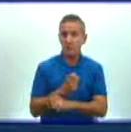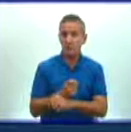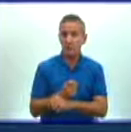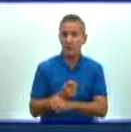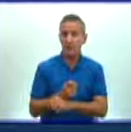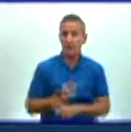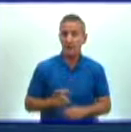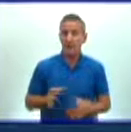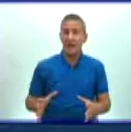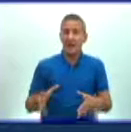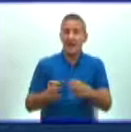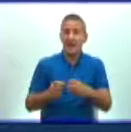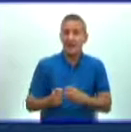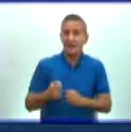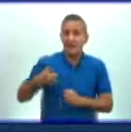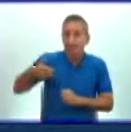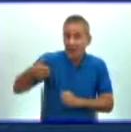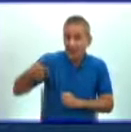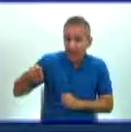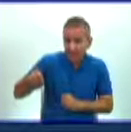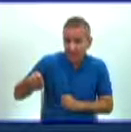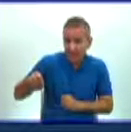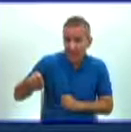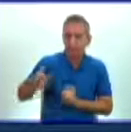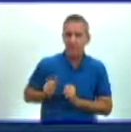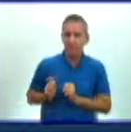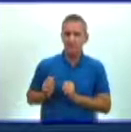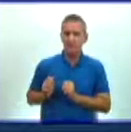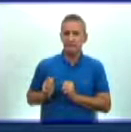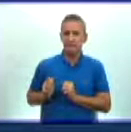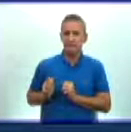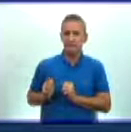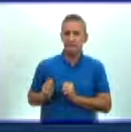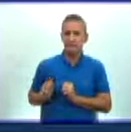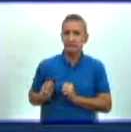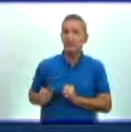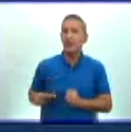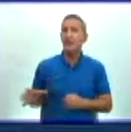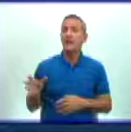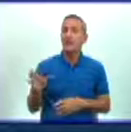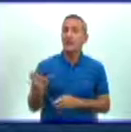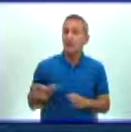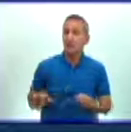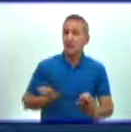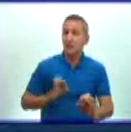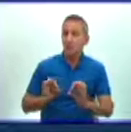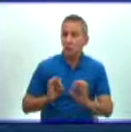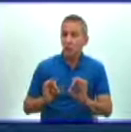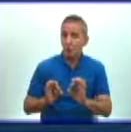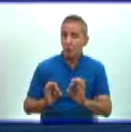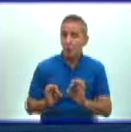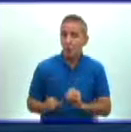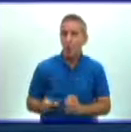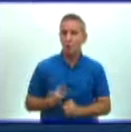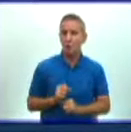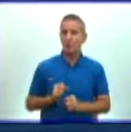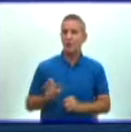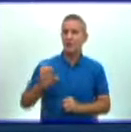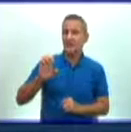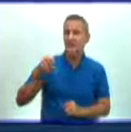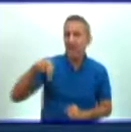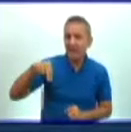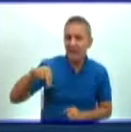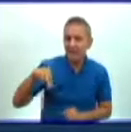todos y los anida en su árbol encubridor. Contar con un ser tan